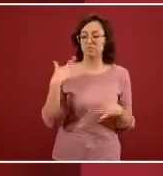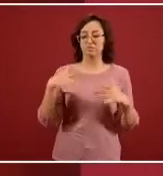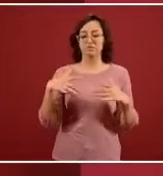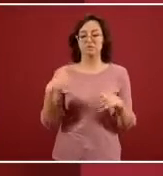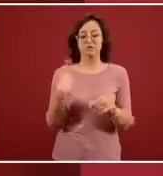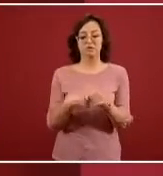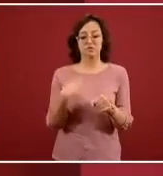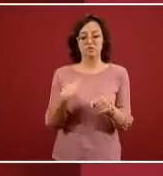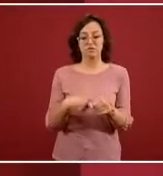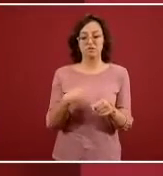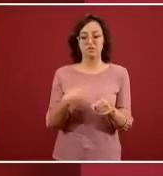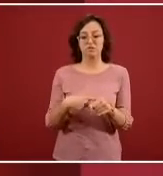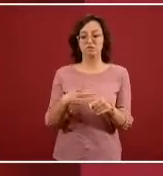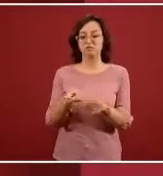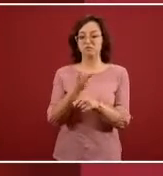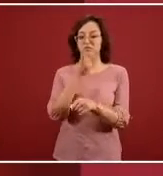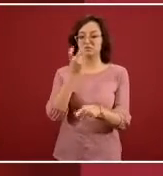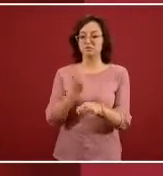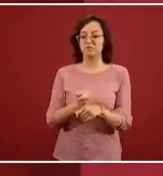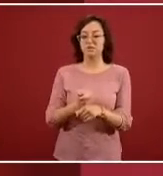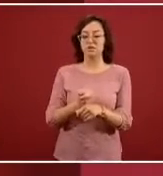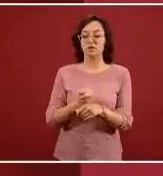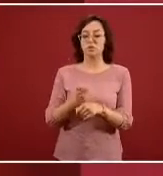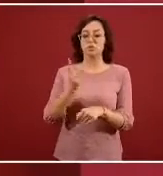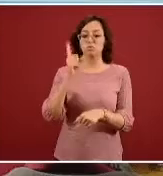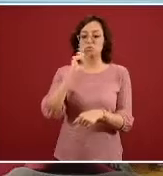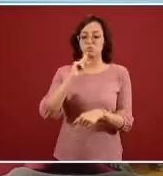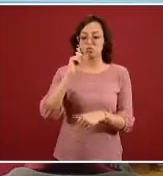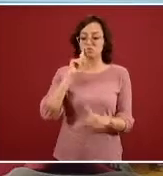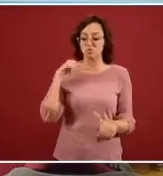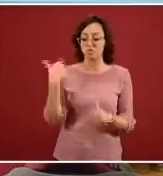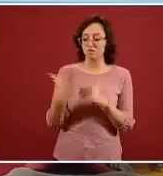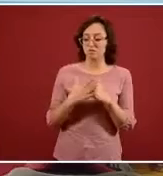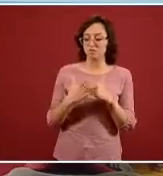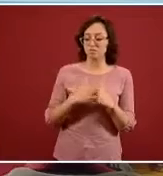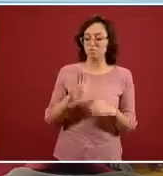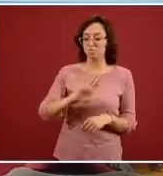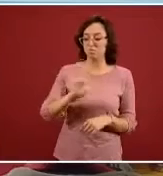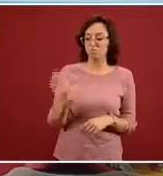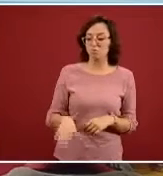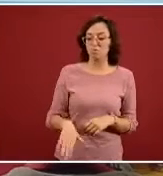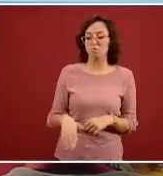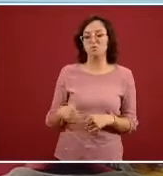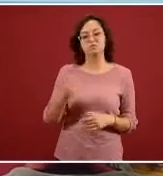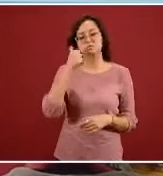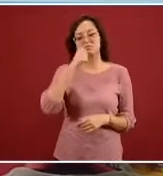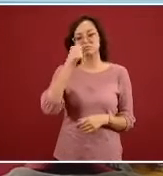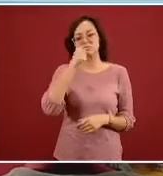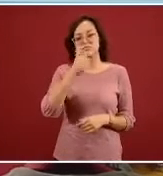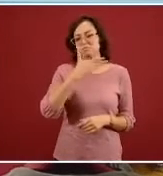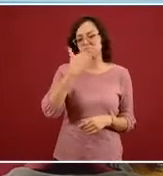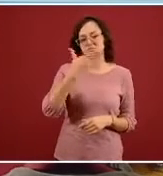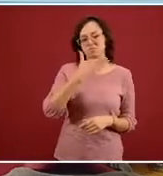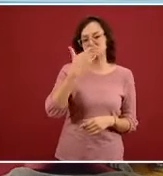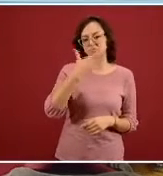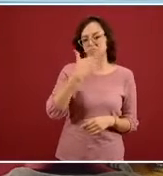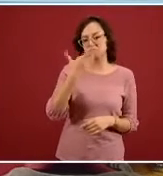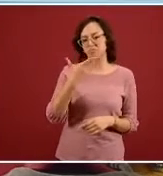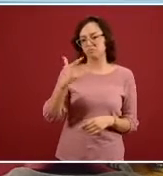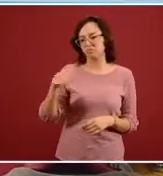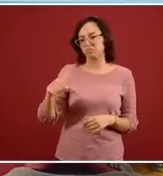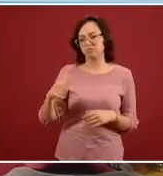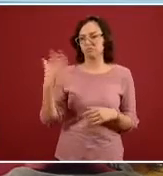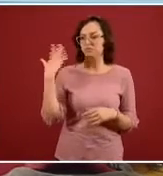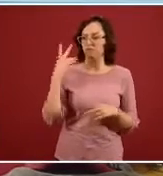convirtió en algún momento en la segunda causa de muerte materna, siendo habitualmente la causa número 12 o